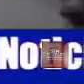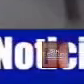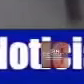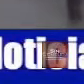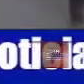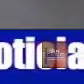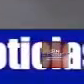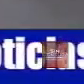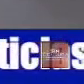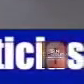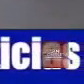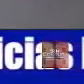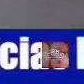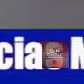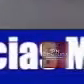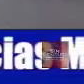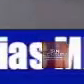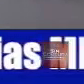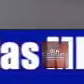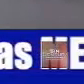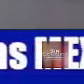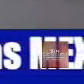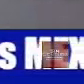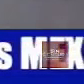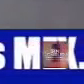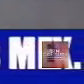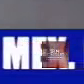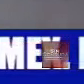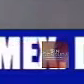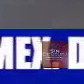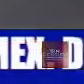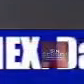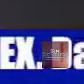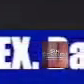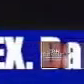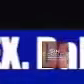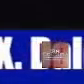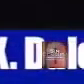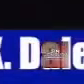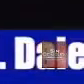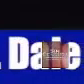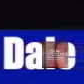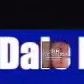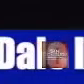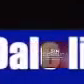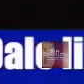subsecretario. Ahí Gracias, estamos. Vicente. A la orden. Estamos, ¿eh? Gracias.